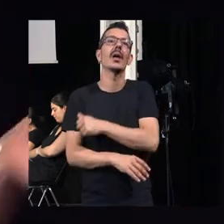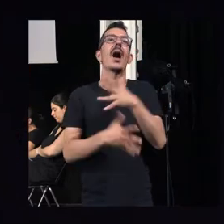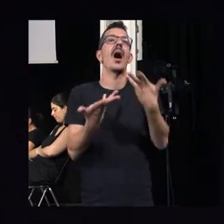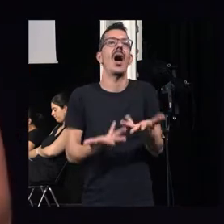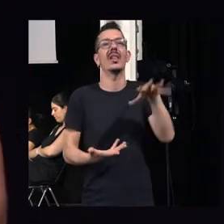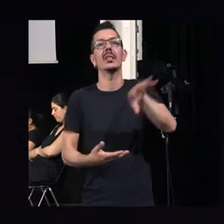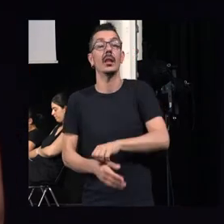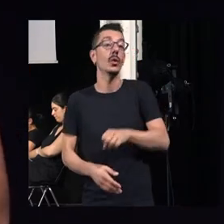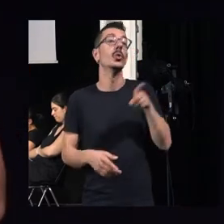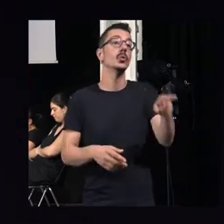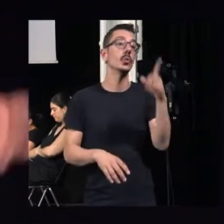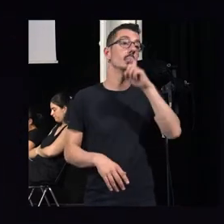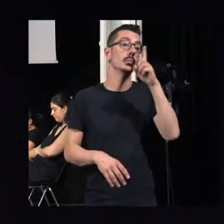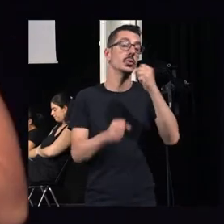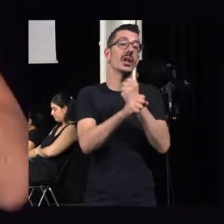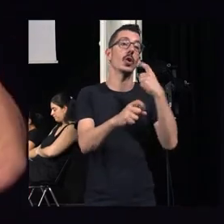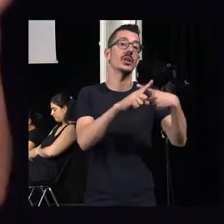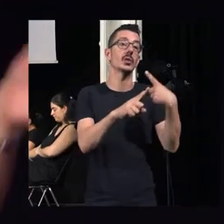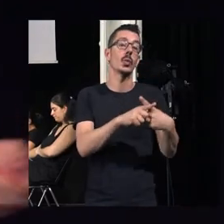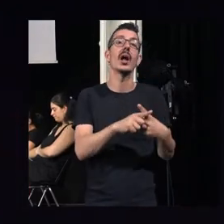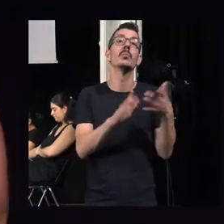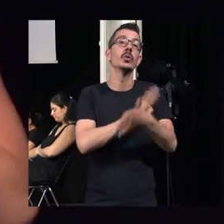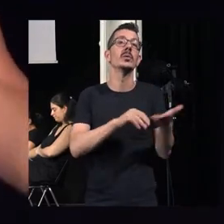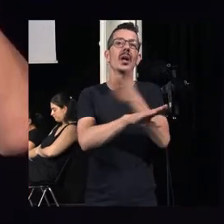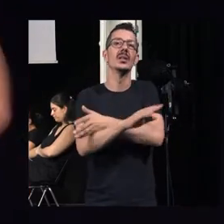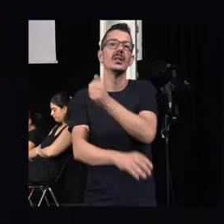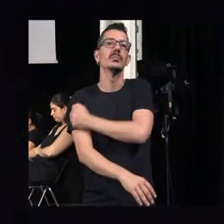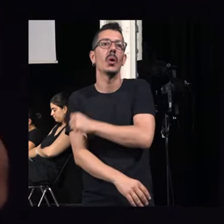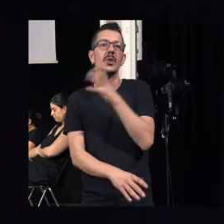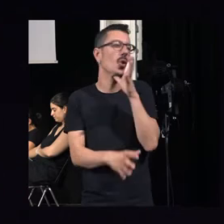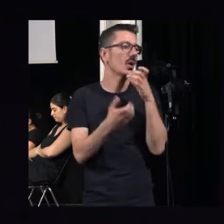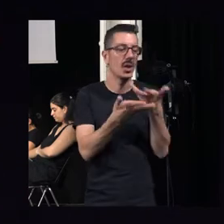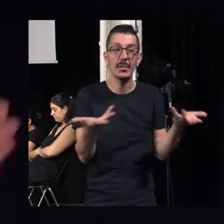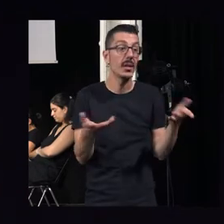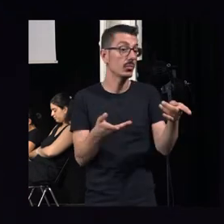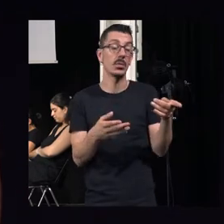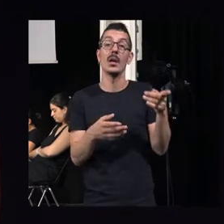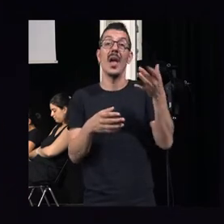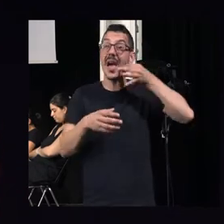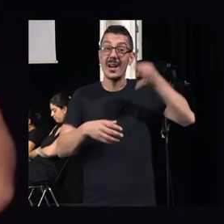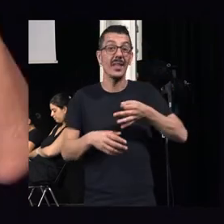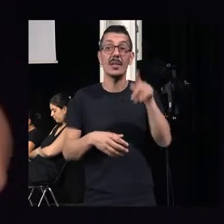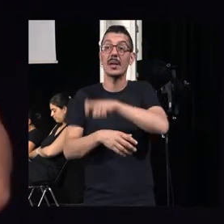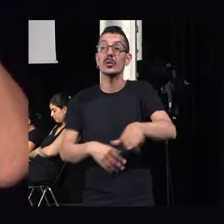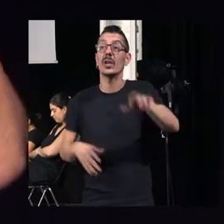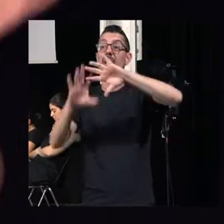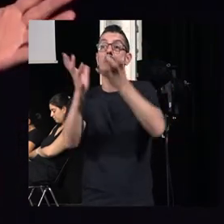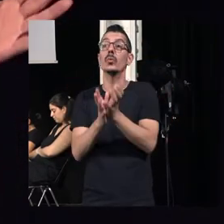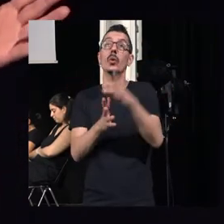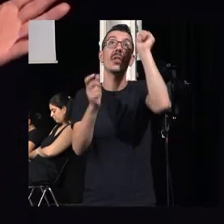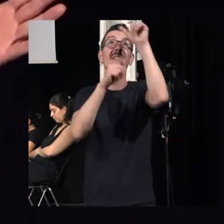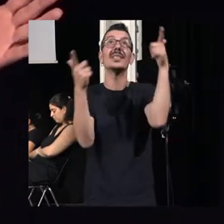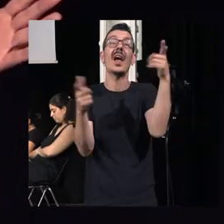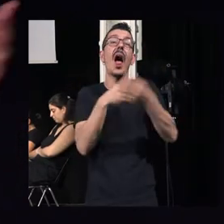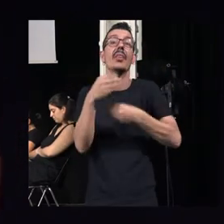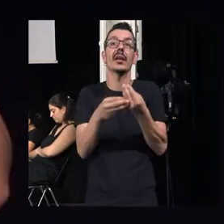sitio indeseable que es el trabajo sexual, que es horrible y que nadie desea hacerlo. Porque alguien dice por ahí que ninguna mujer nace